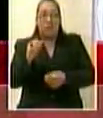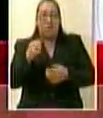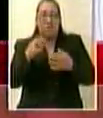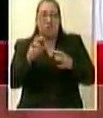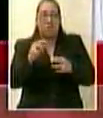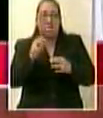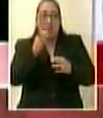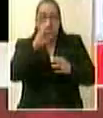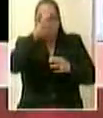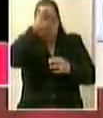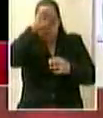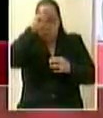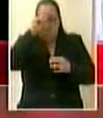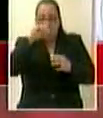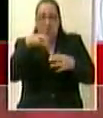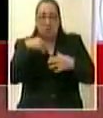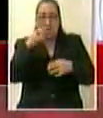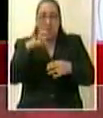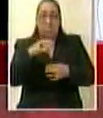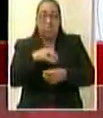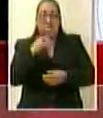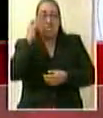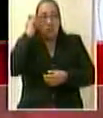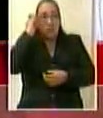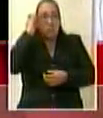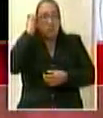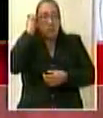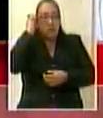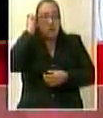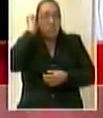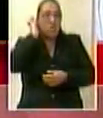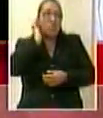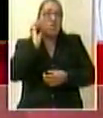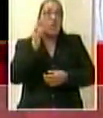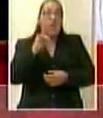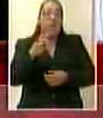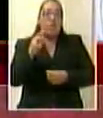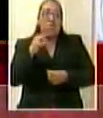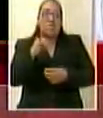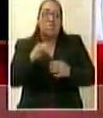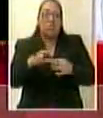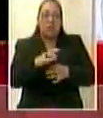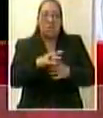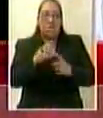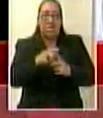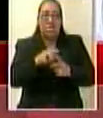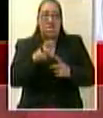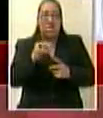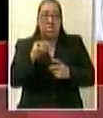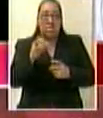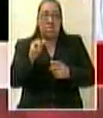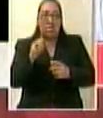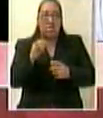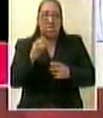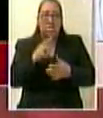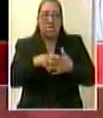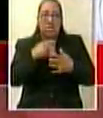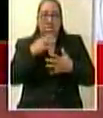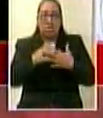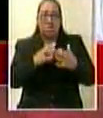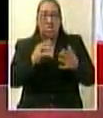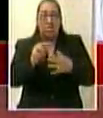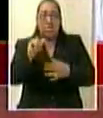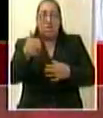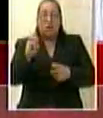Cusco. Y así podemos mencionar bienes como el inmueble en la calle Trinitarias, que están en manos de